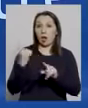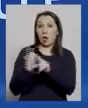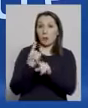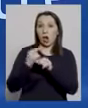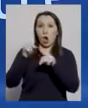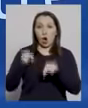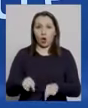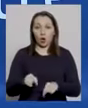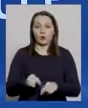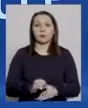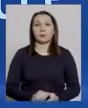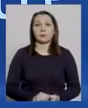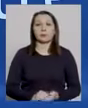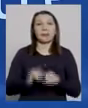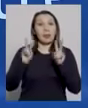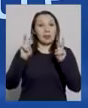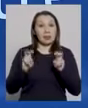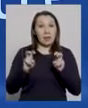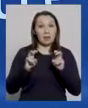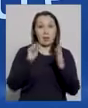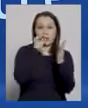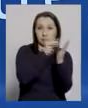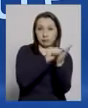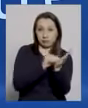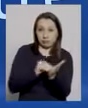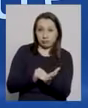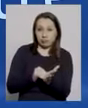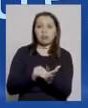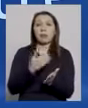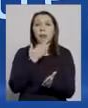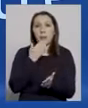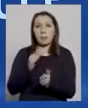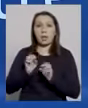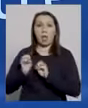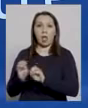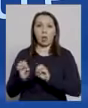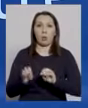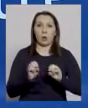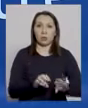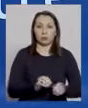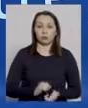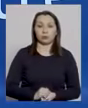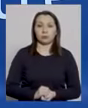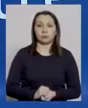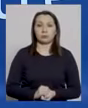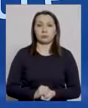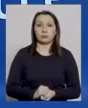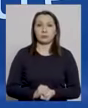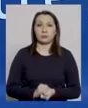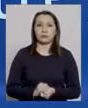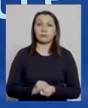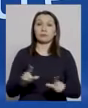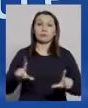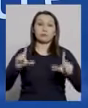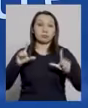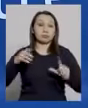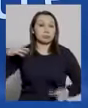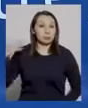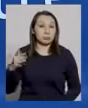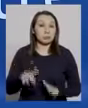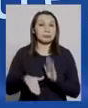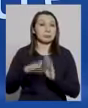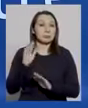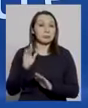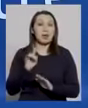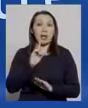día. El tema de registro y el tema de educación. Los actores más importantes en